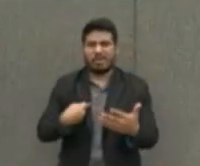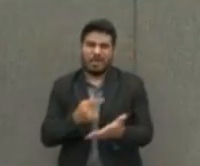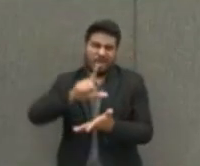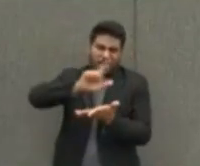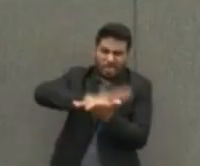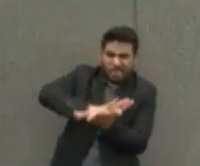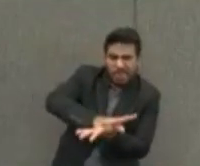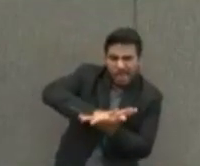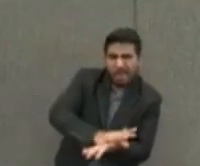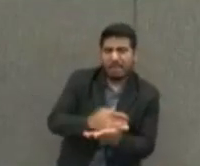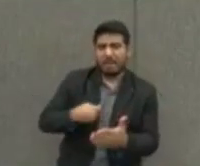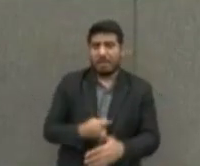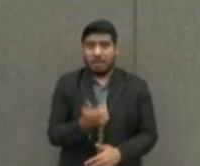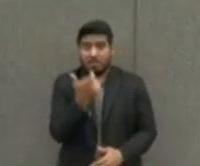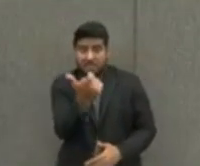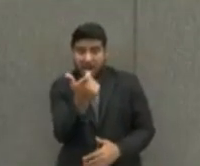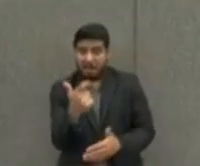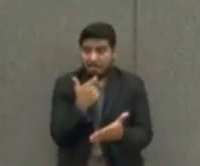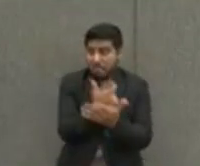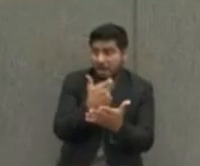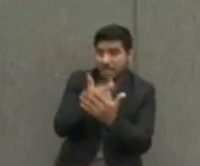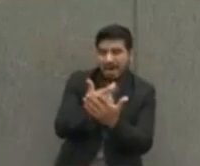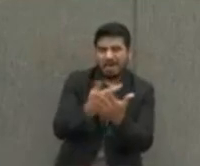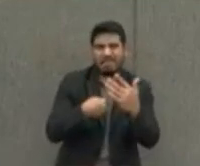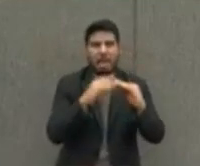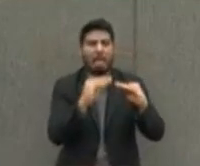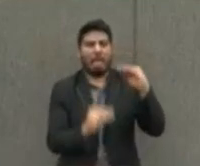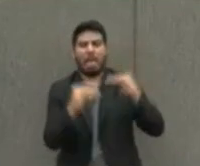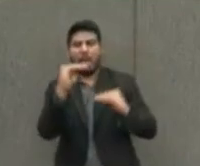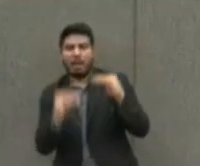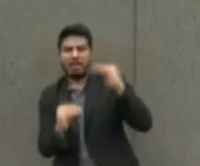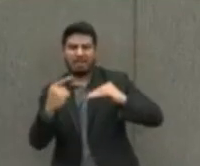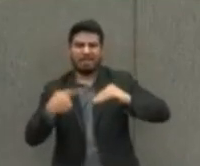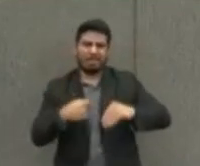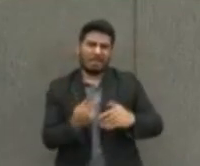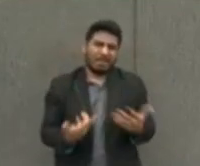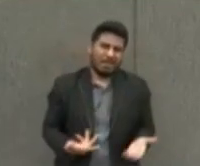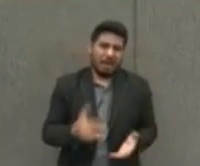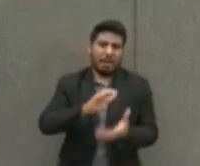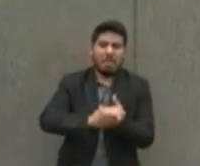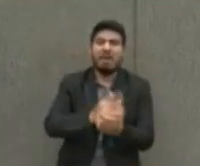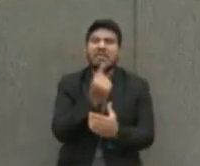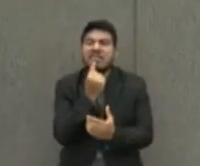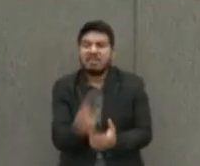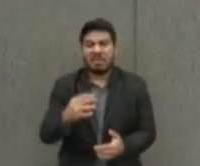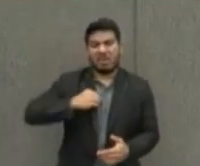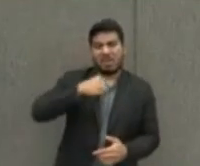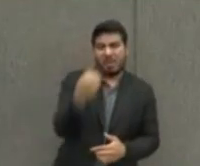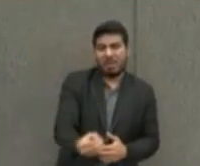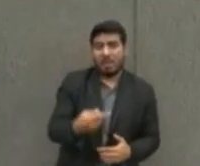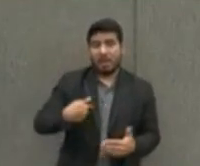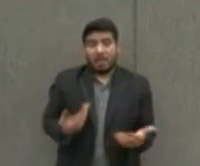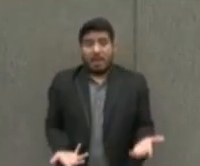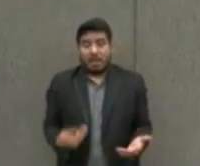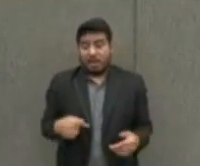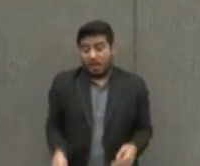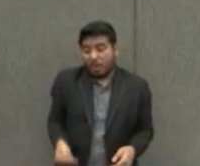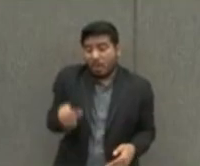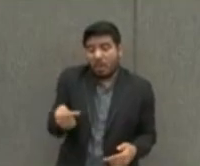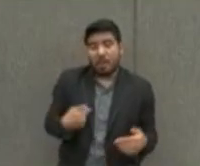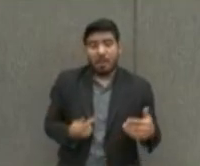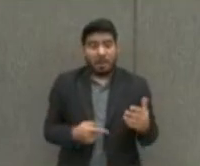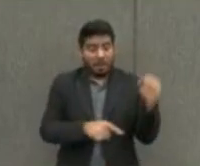el matrimonio infantil el embarazo adolescente el acceso limitado a la justicia